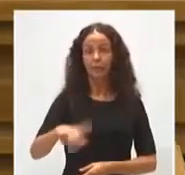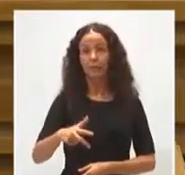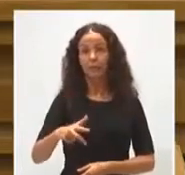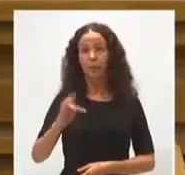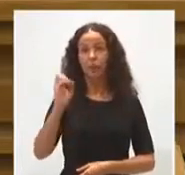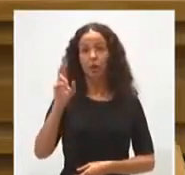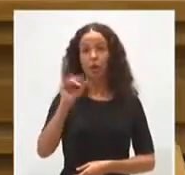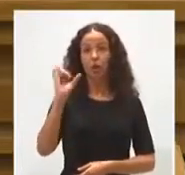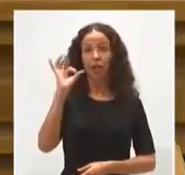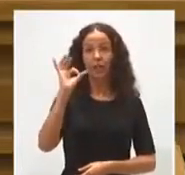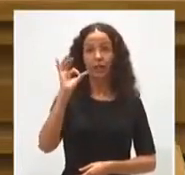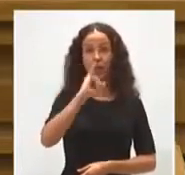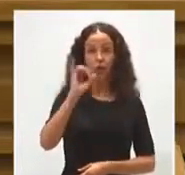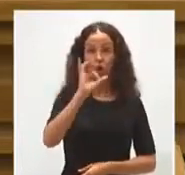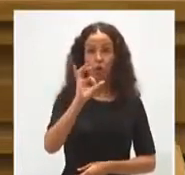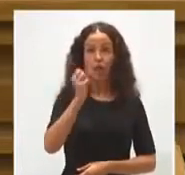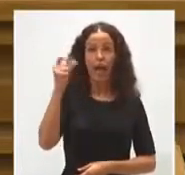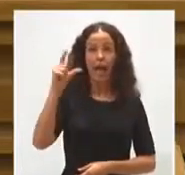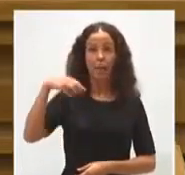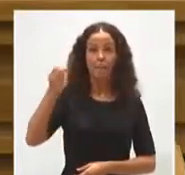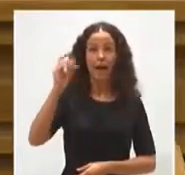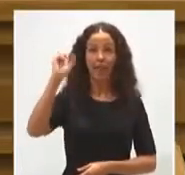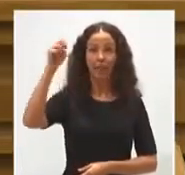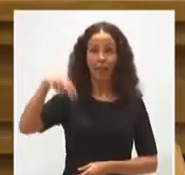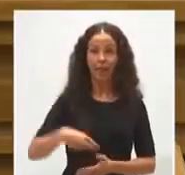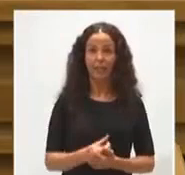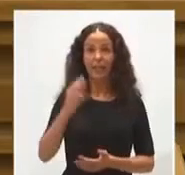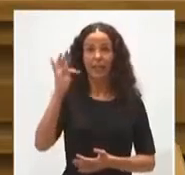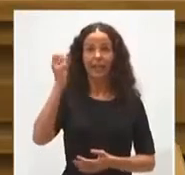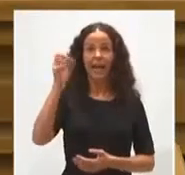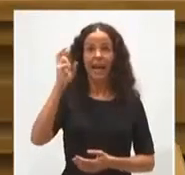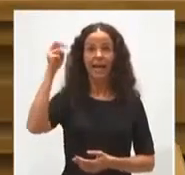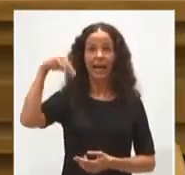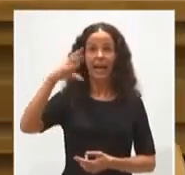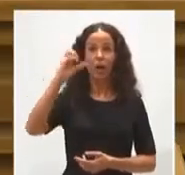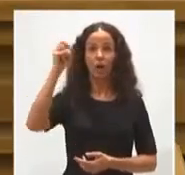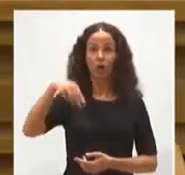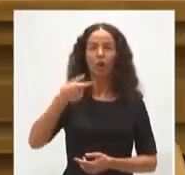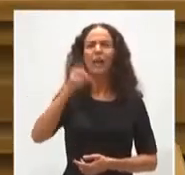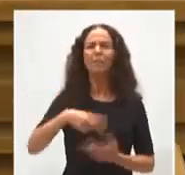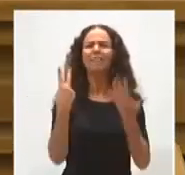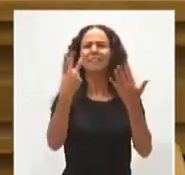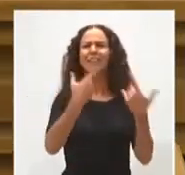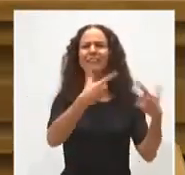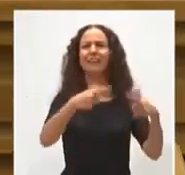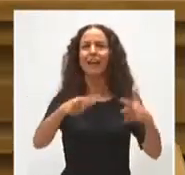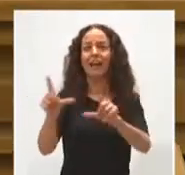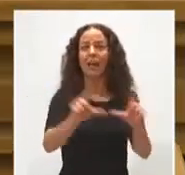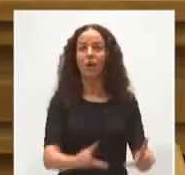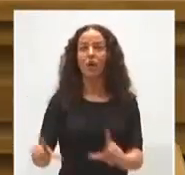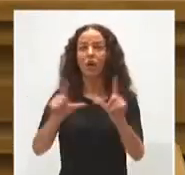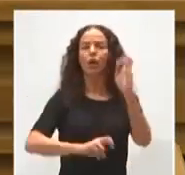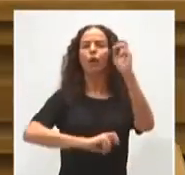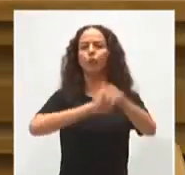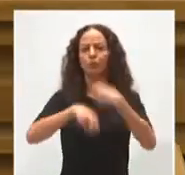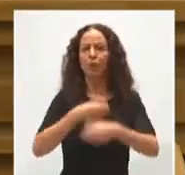tarancón daimiel de almadén y además también es anunció que vamos a renovar las siete salas de radiología de